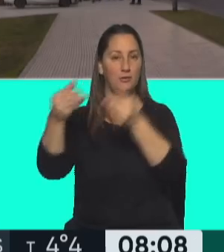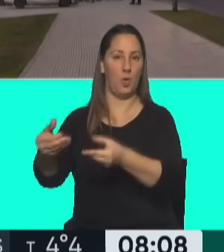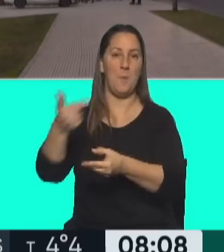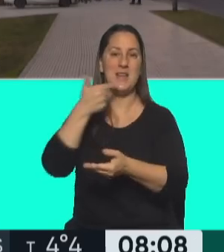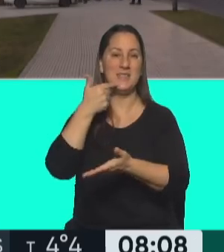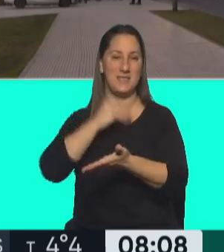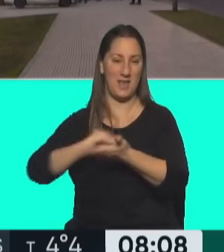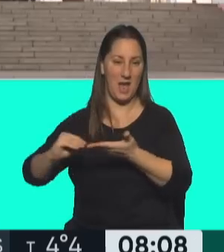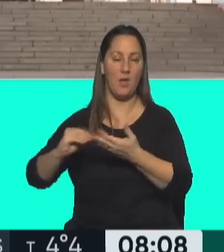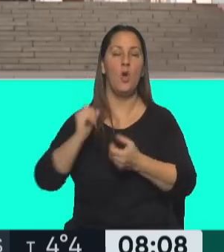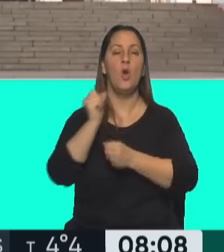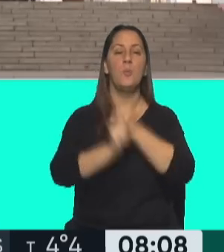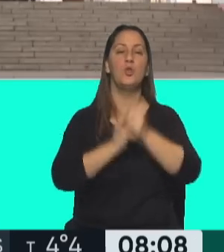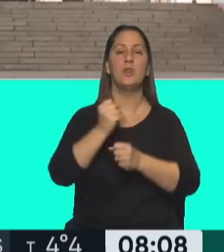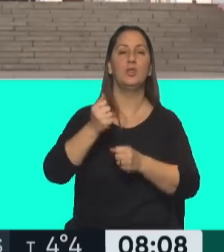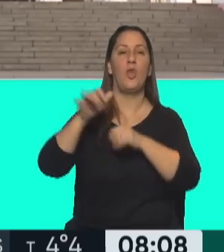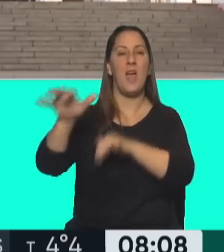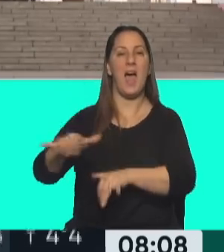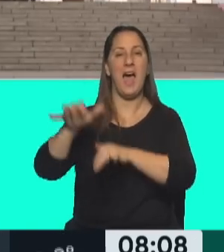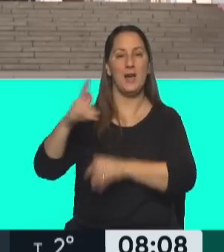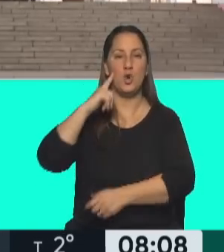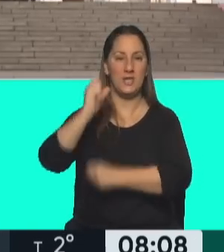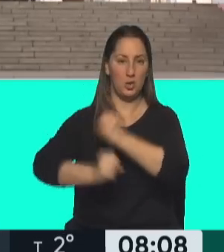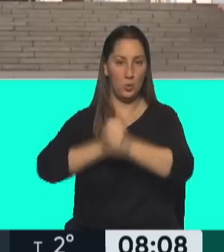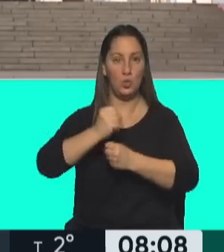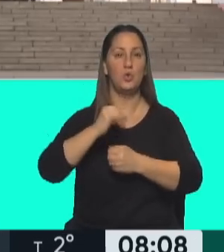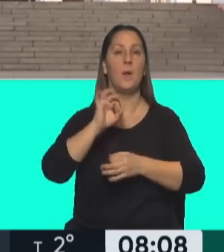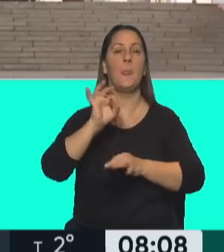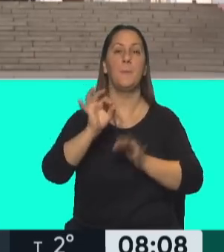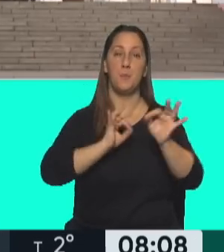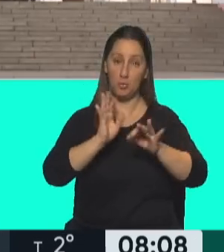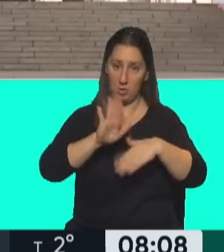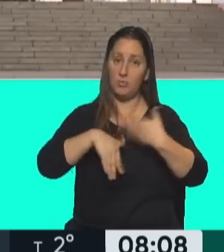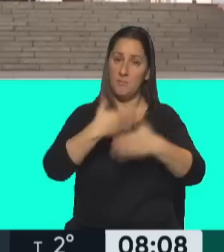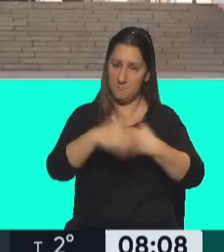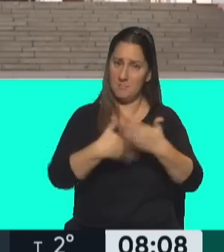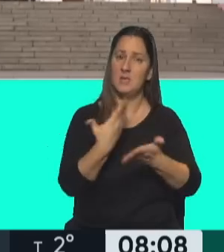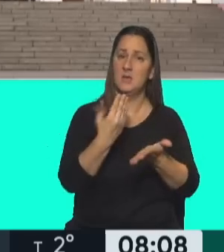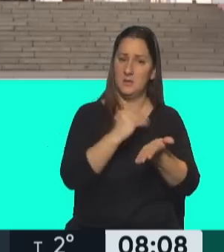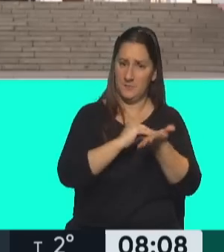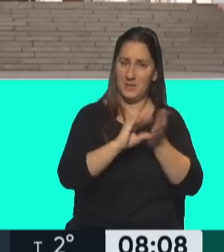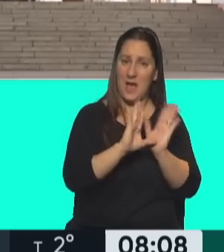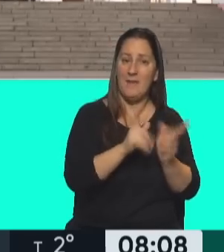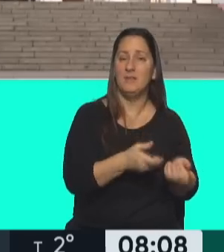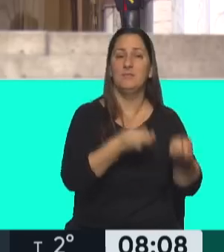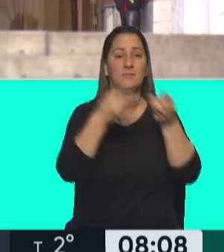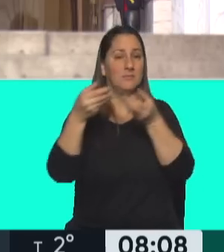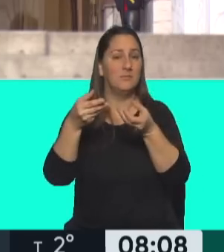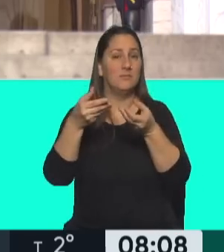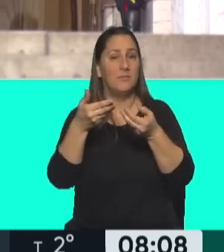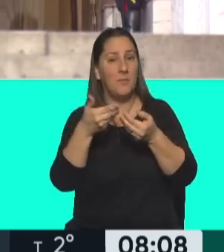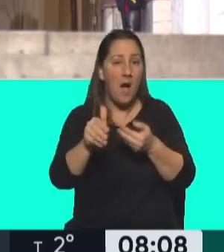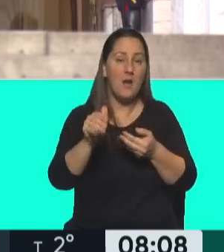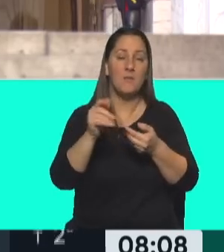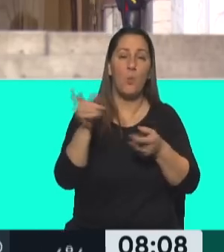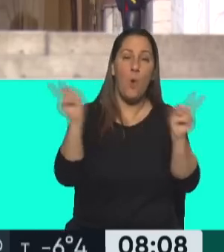proyecto de ley de agroindustria, otro proyecto que viene avanzando en la Cámara Baja, y veremos si se retoma más